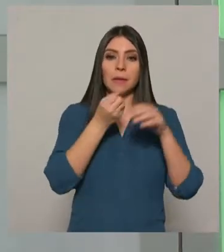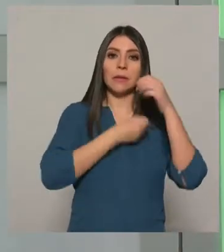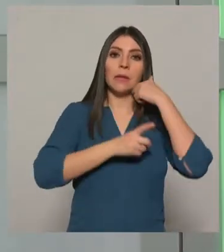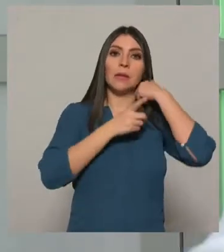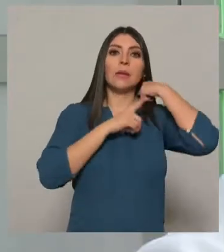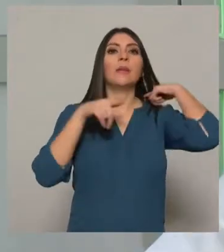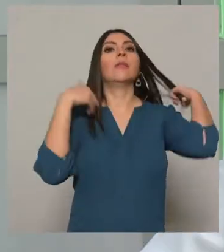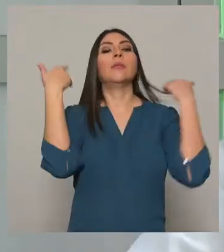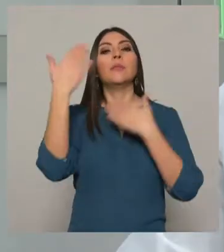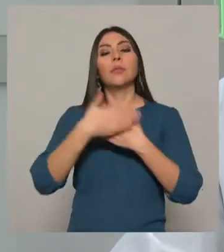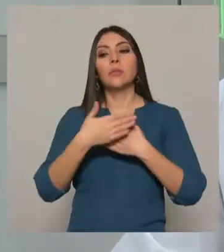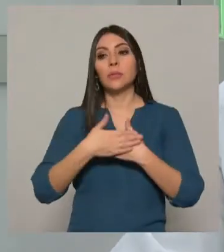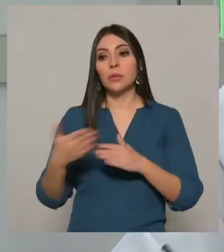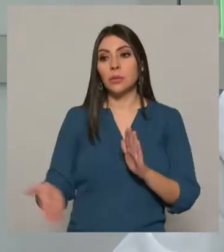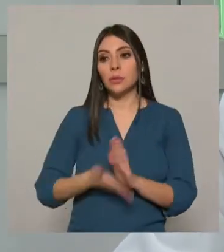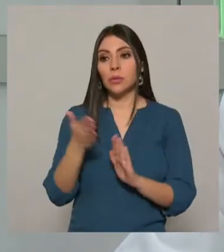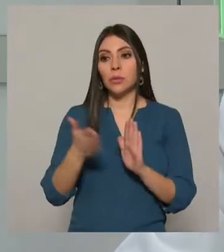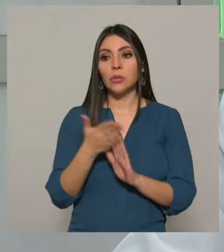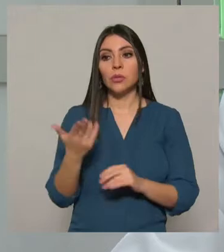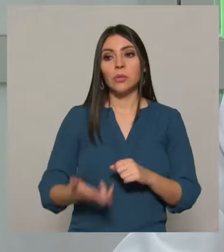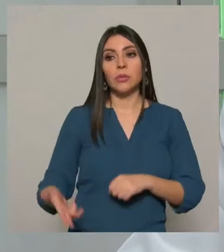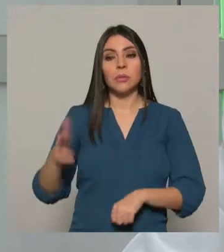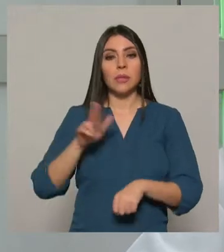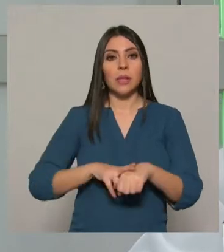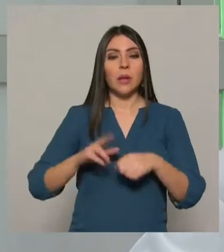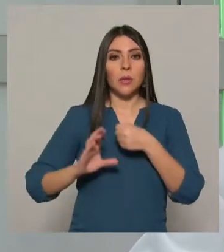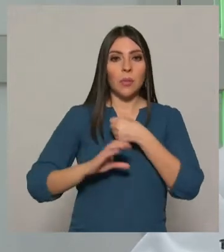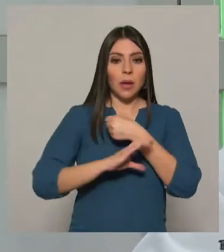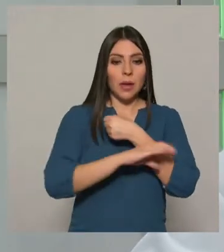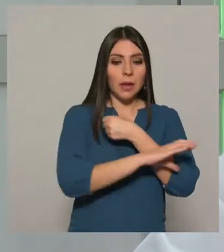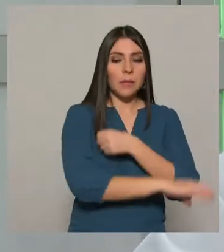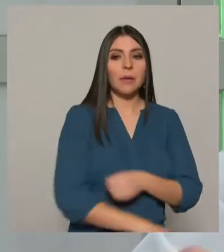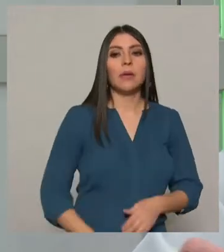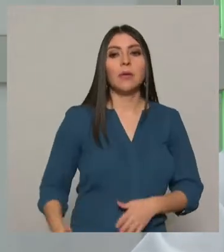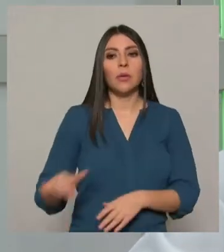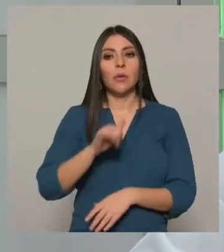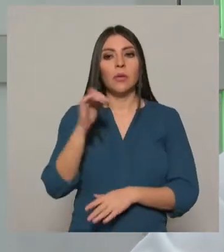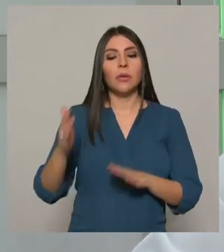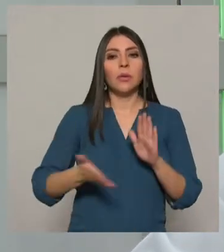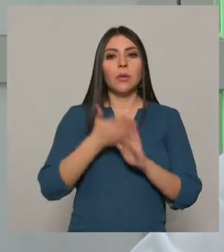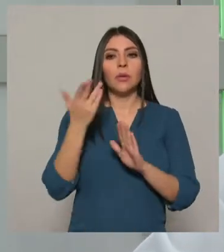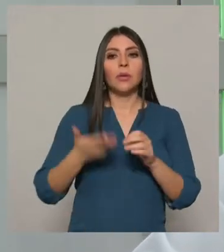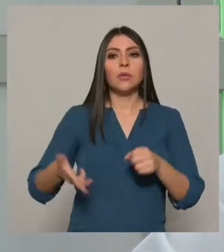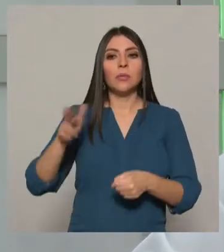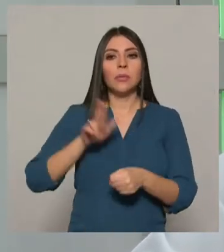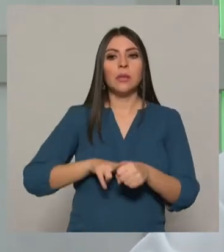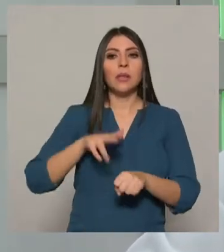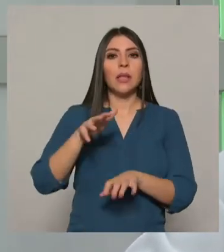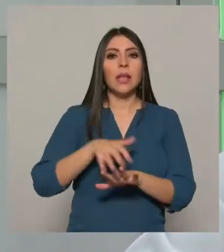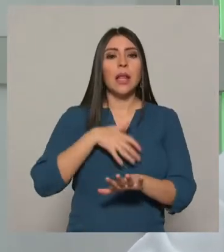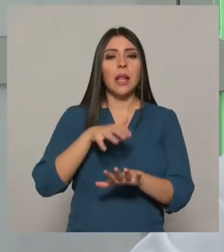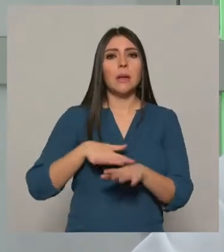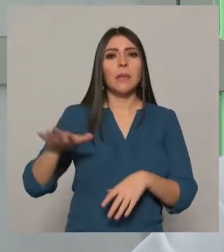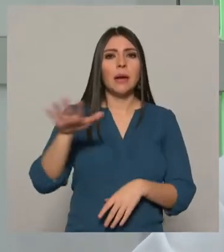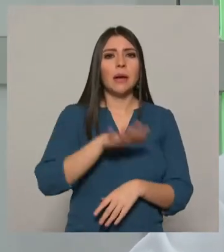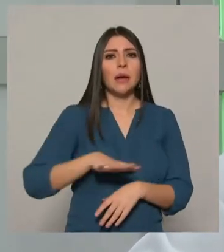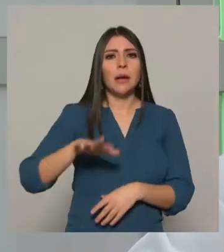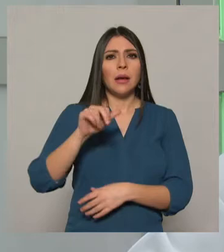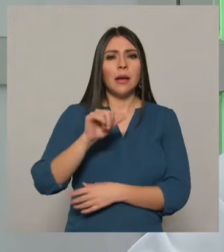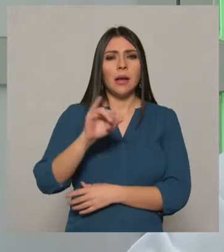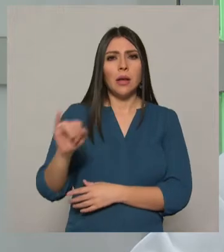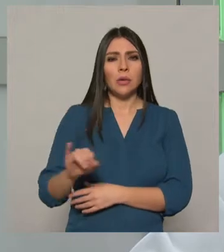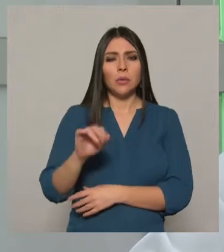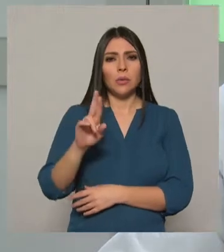hospital en Coajimalpa, ya está puesta en marcha también la posibilidad de un hospital en la zona de Tlalpan, en el Ajusco. Tiene que ver